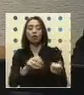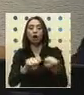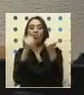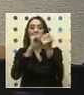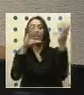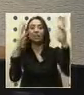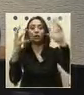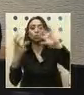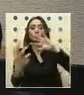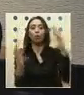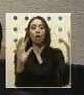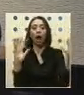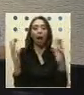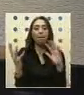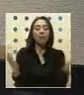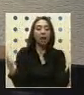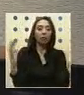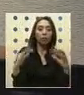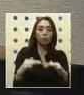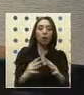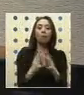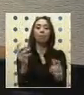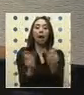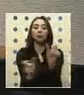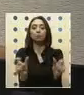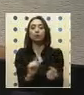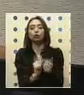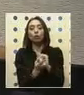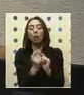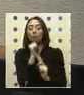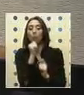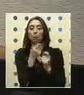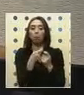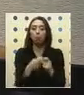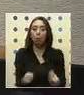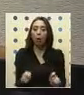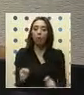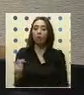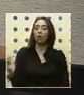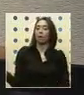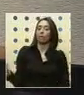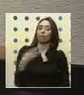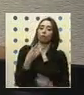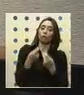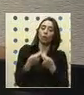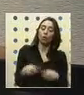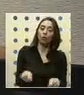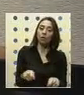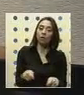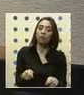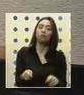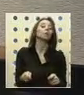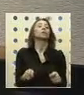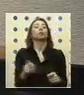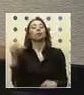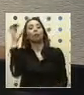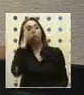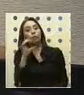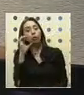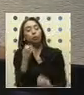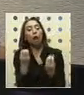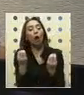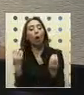ambiente por un lado y dejando cada vez más gente en la pobreza y la vulnerabilidad. Desde entonces la búsqueda de un